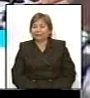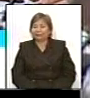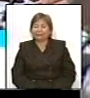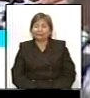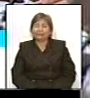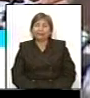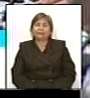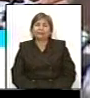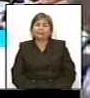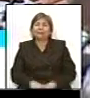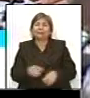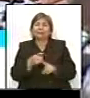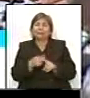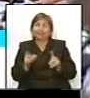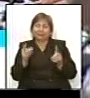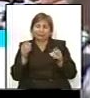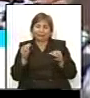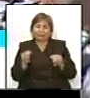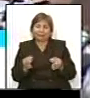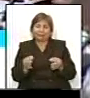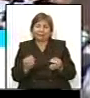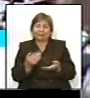exagerar. Pero efectivamente,